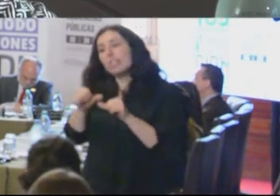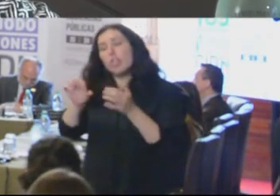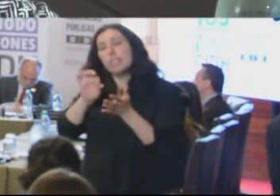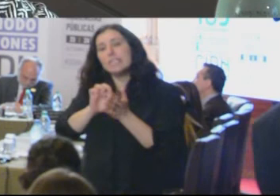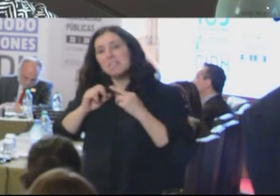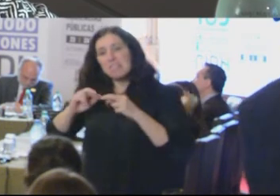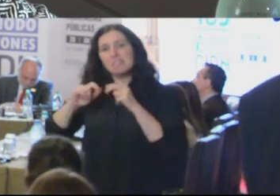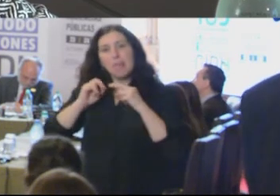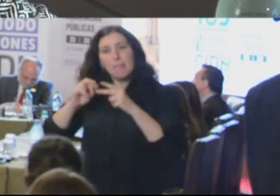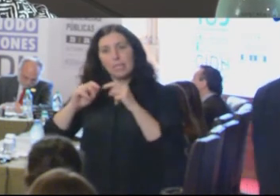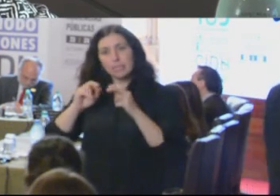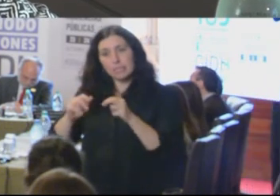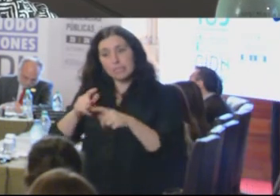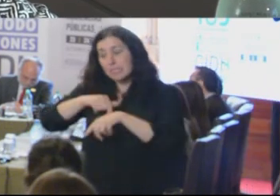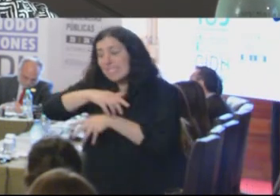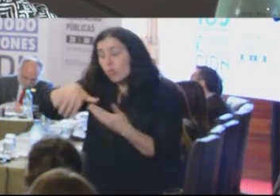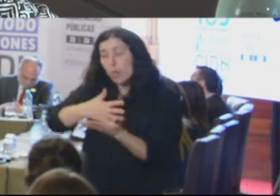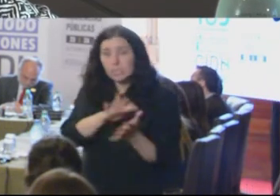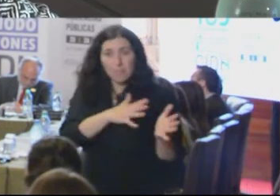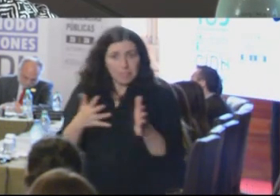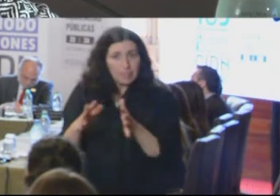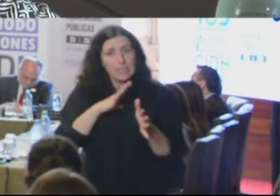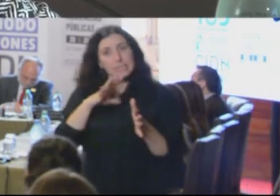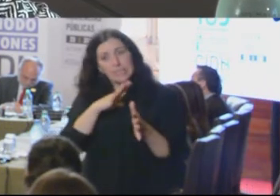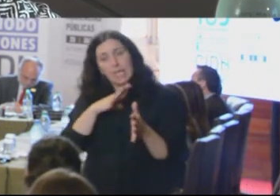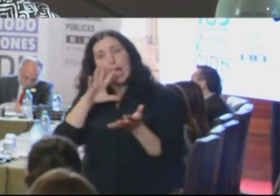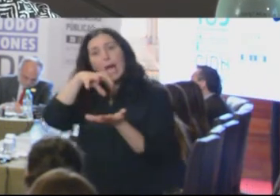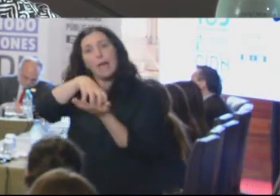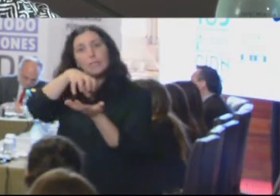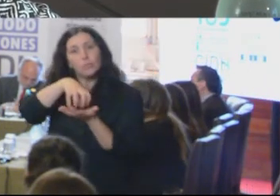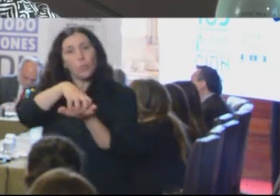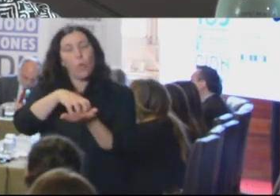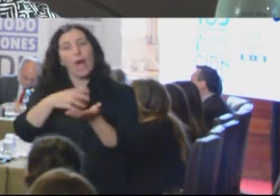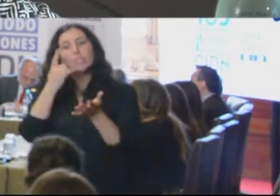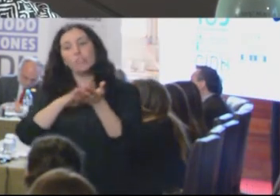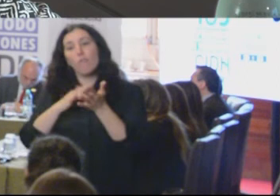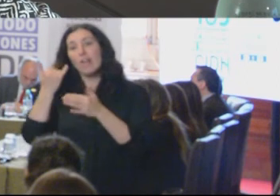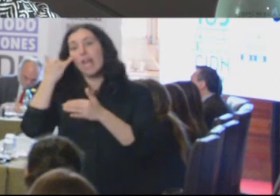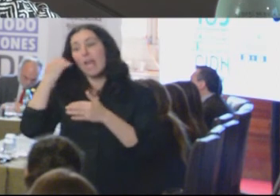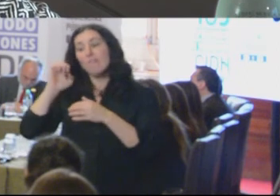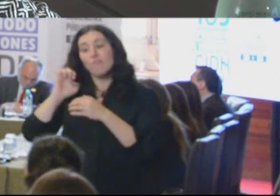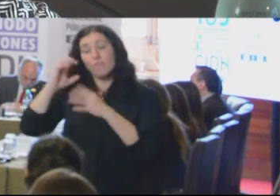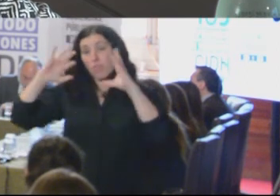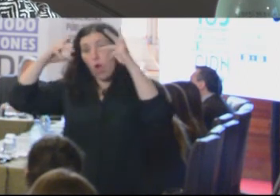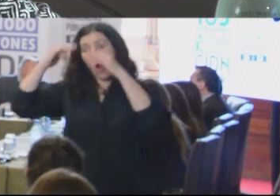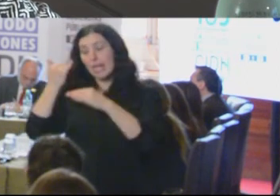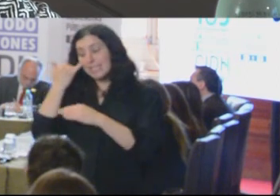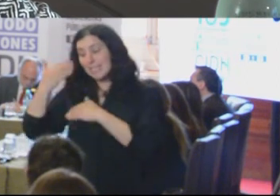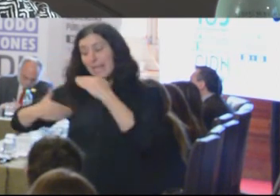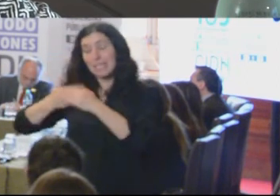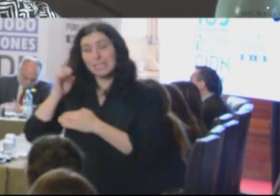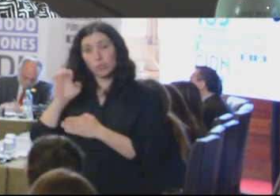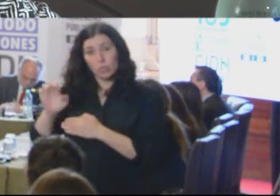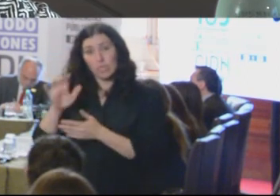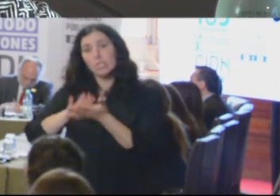una situación similar se presenta en los casos de violencia sexual contra mujeres en los que la corte